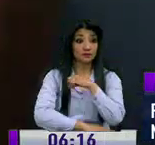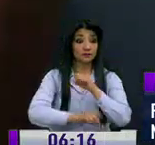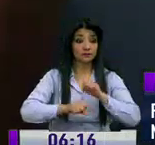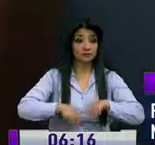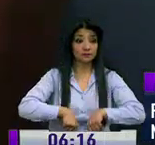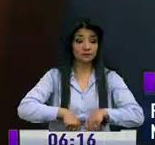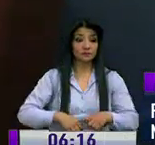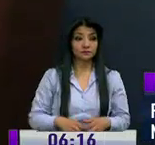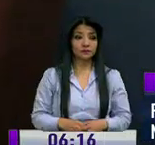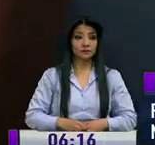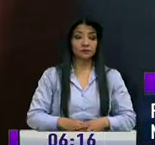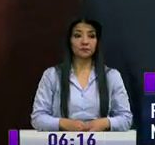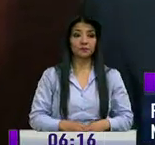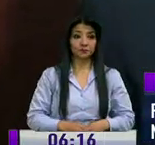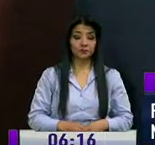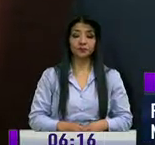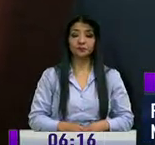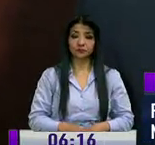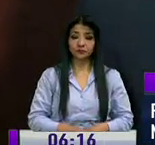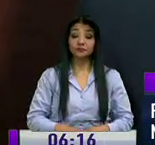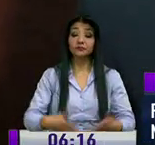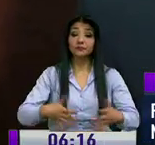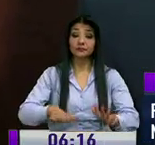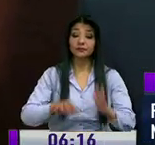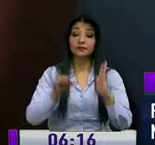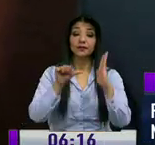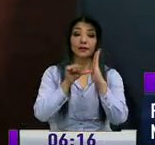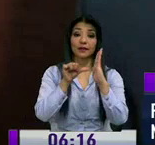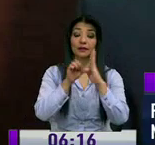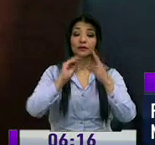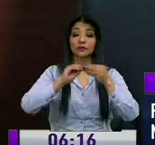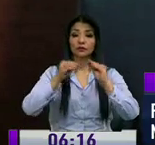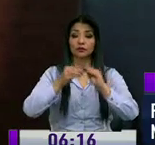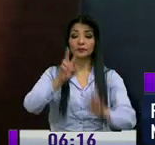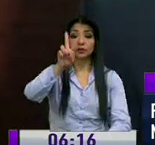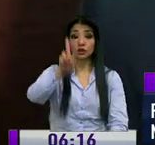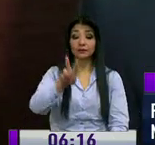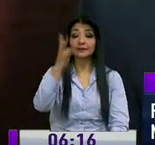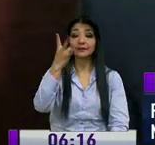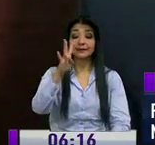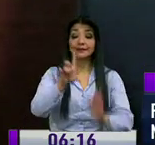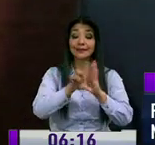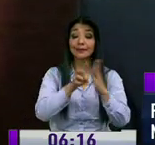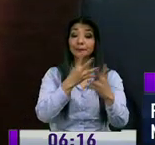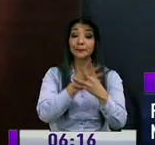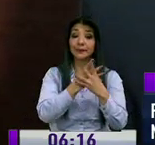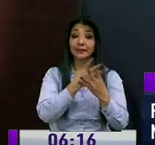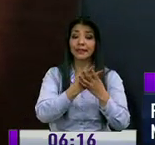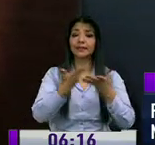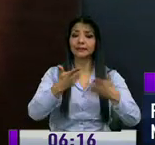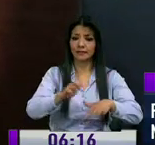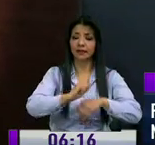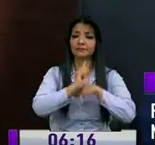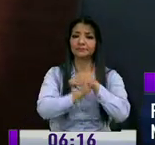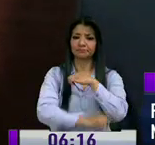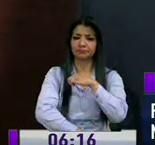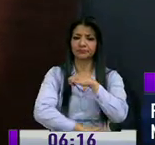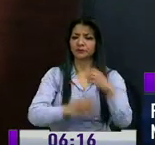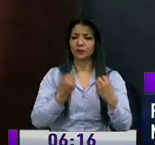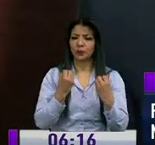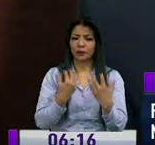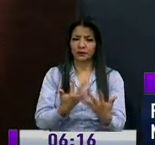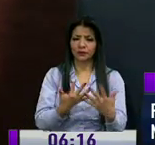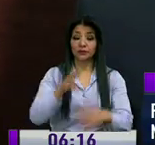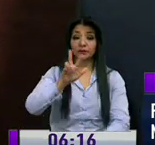El delito se encuentra tipificado y sancionado en el artículo 217 del Código Orgánico Integral Penal y la pena oscila